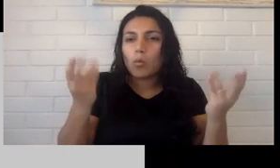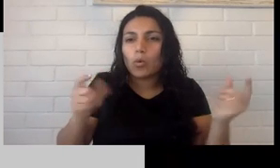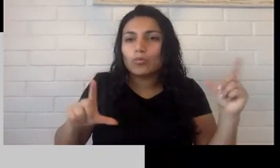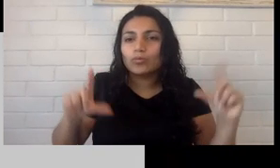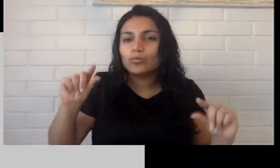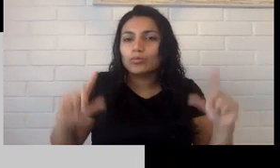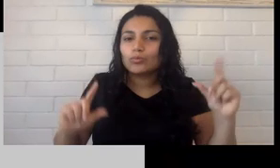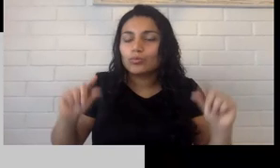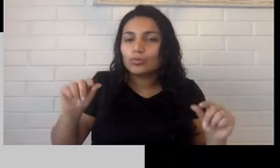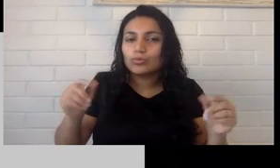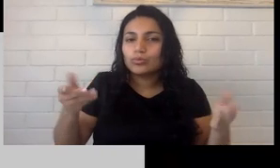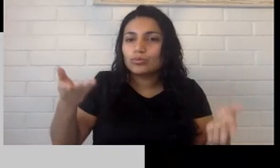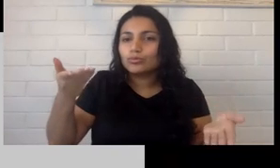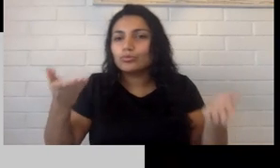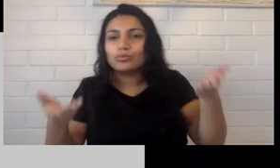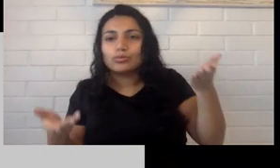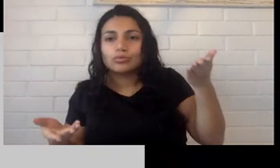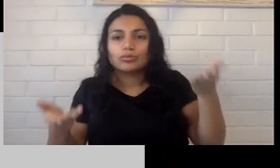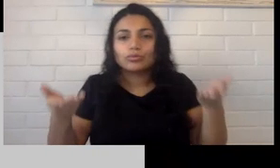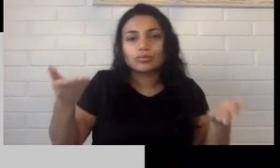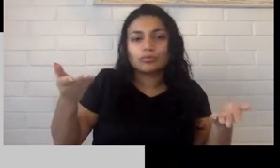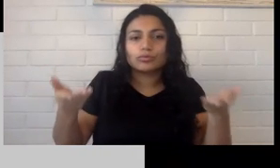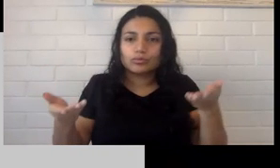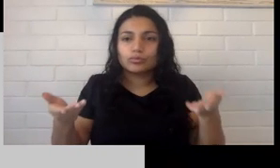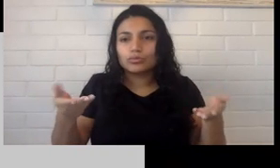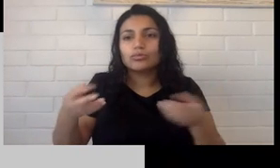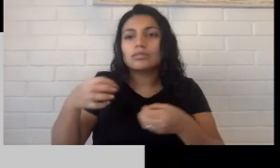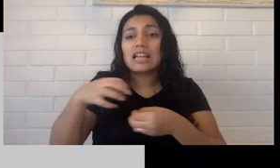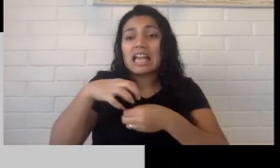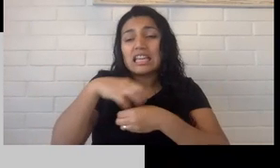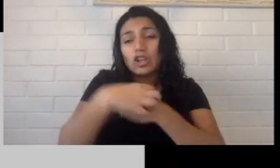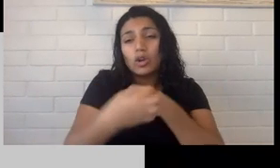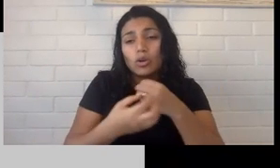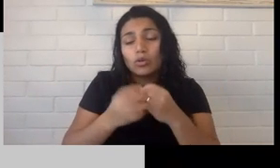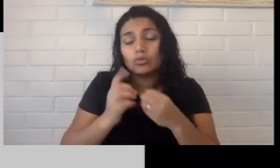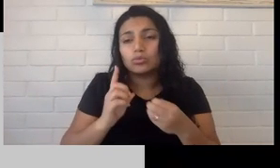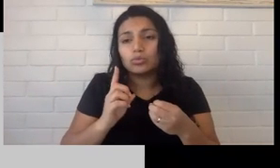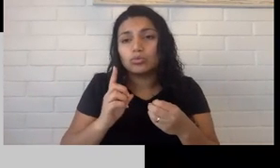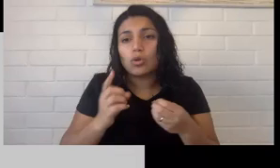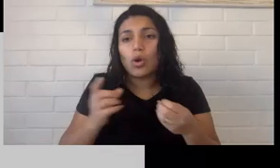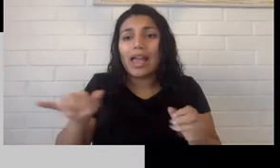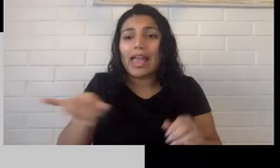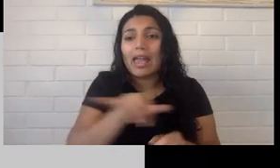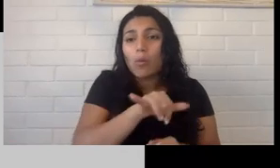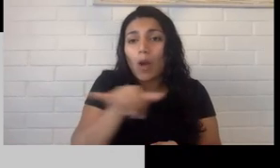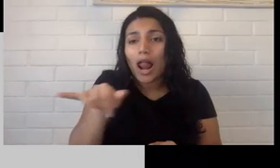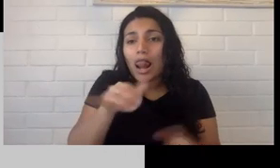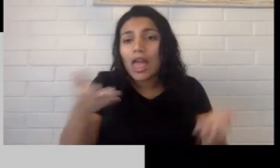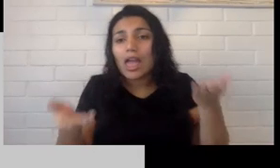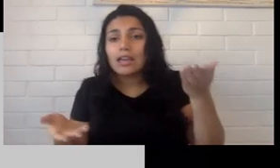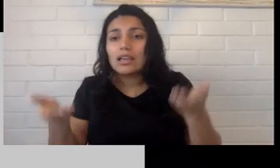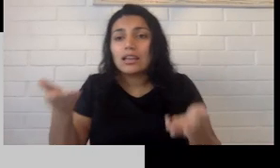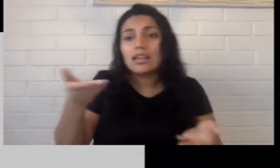contrabalance. Y entonces, para que un ion en particular llegue al equilibrio, tiene